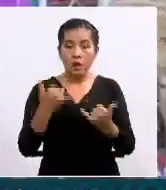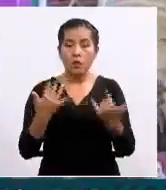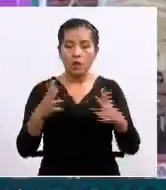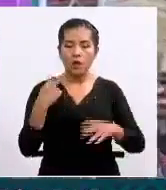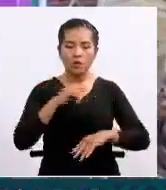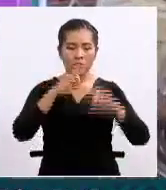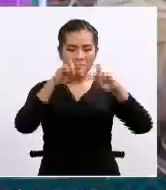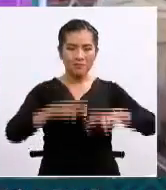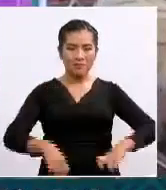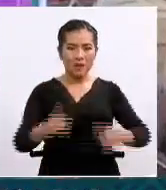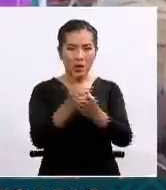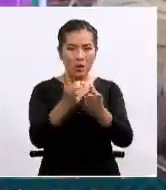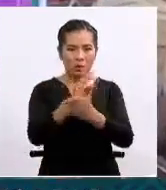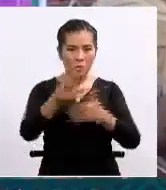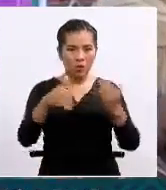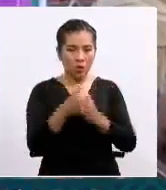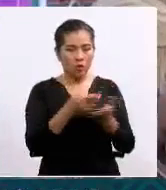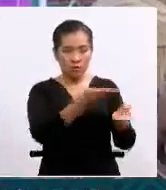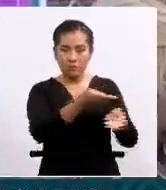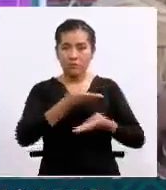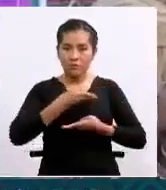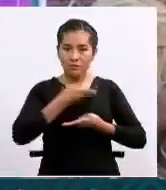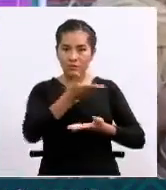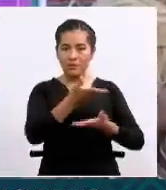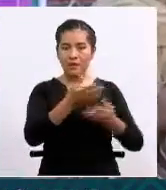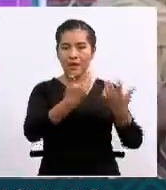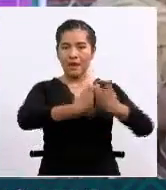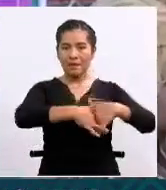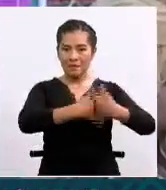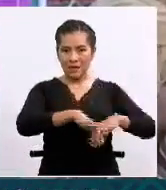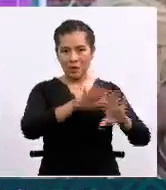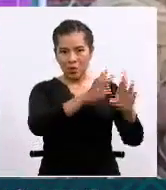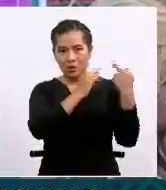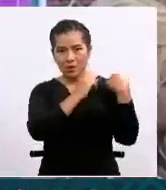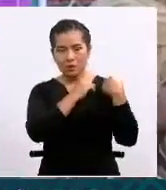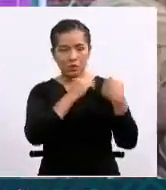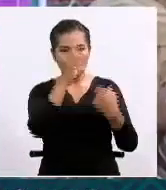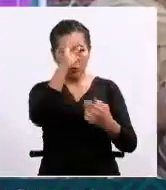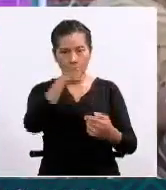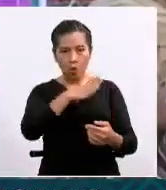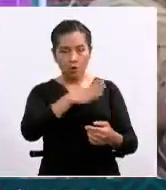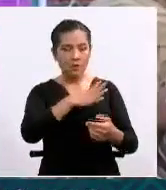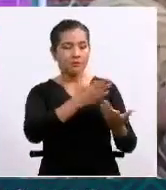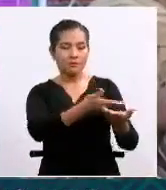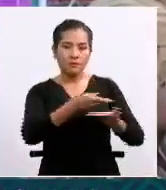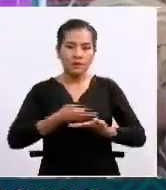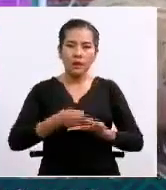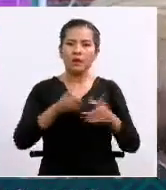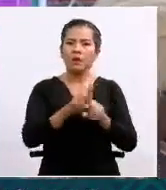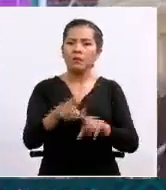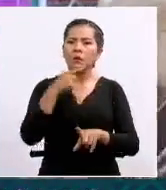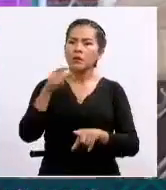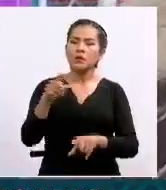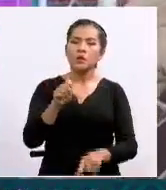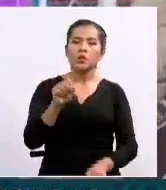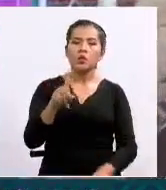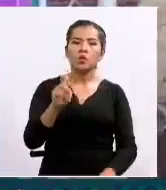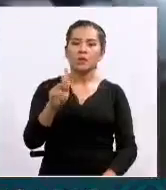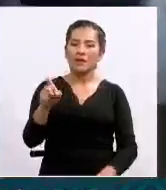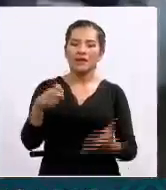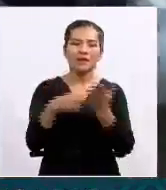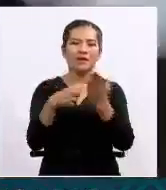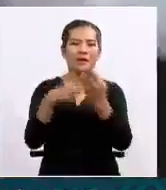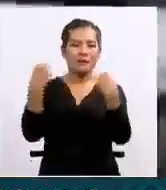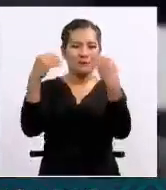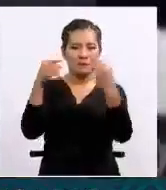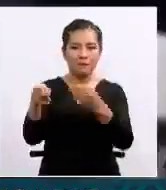la documentación que ha aportado este organizador, en el cual se establece que Superticket, juntamente con el